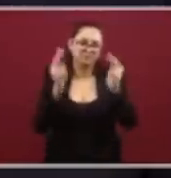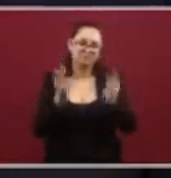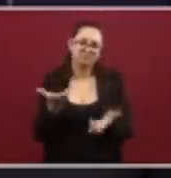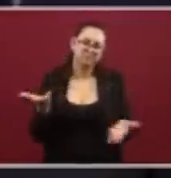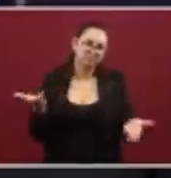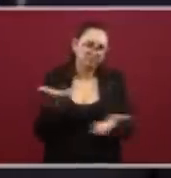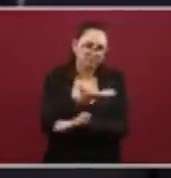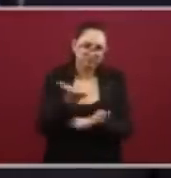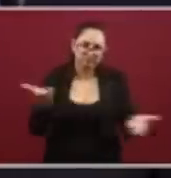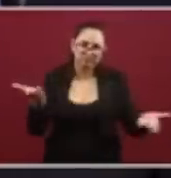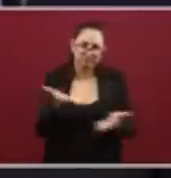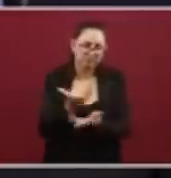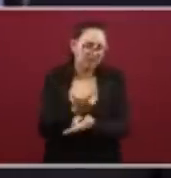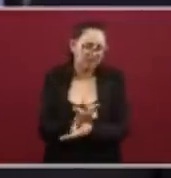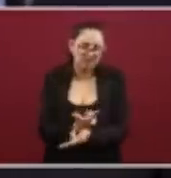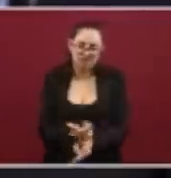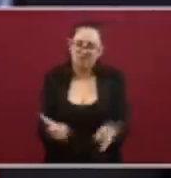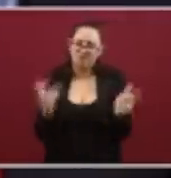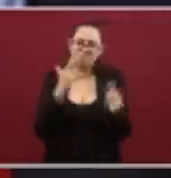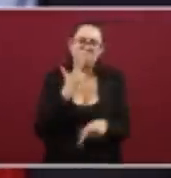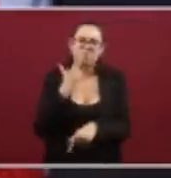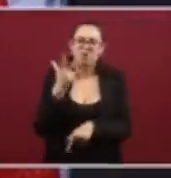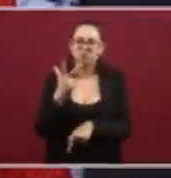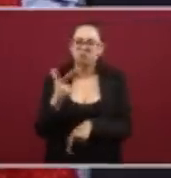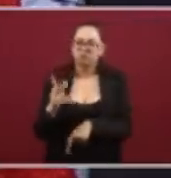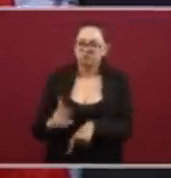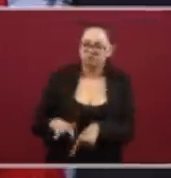no e imponer